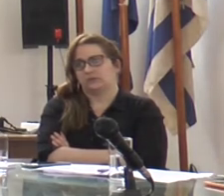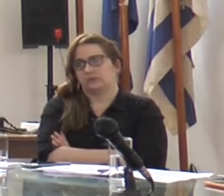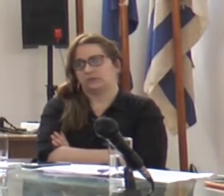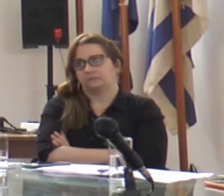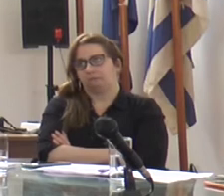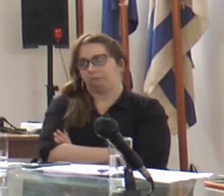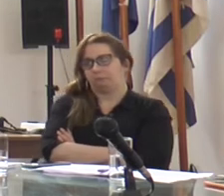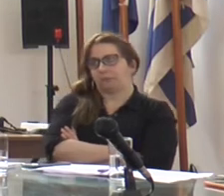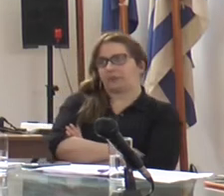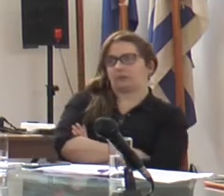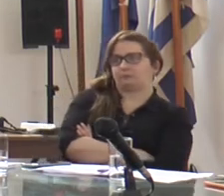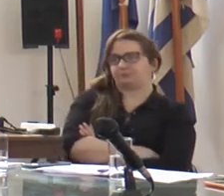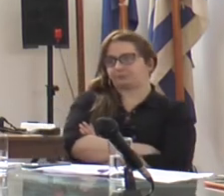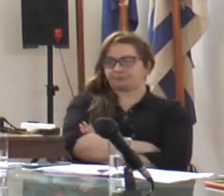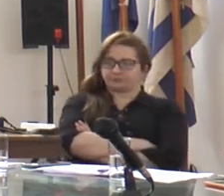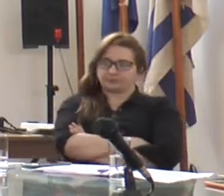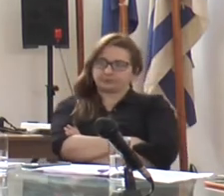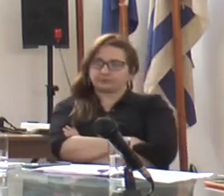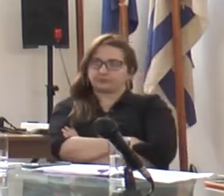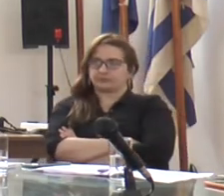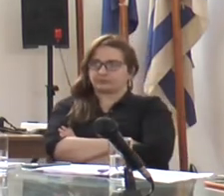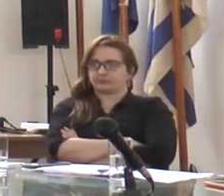generar justamente accesibilidad